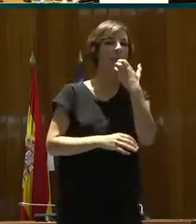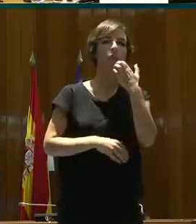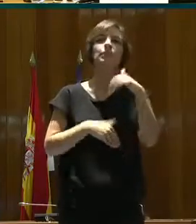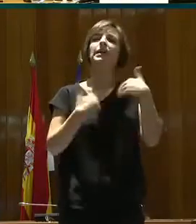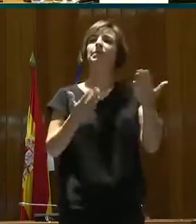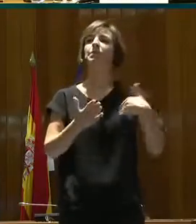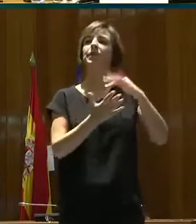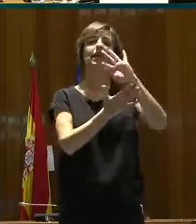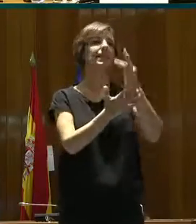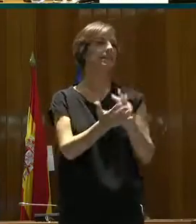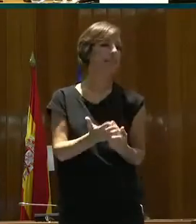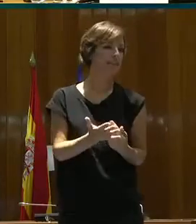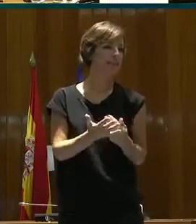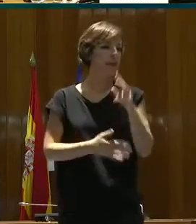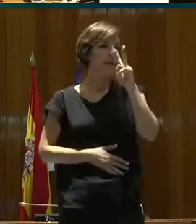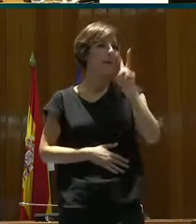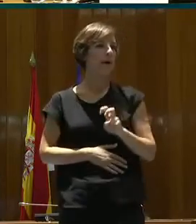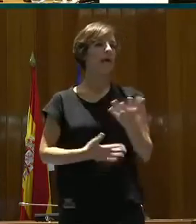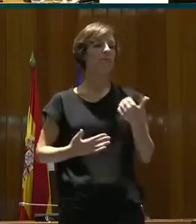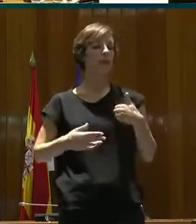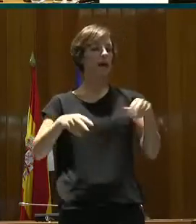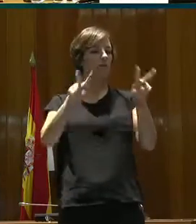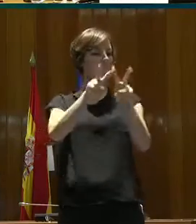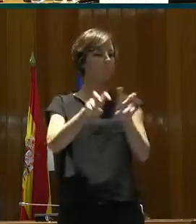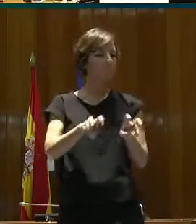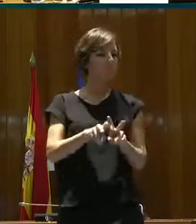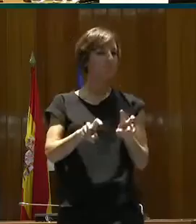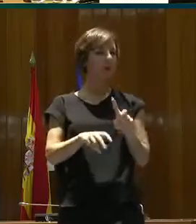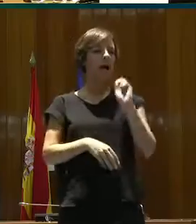para identificar y estudiar ese fenómeno o esa propiedad,